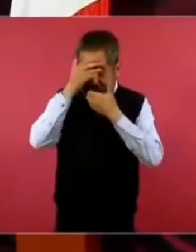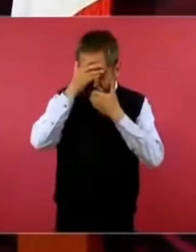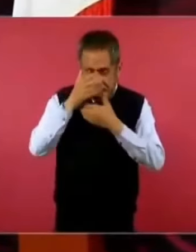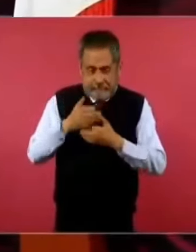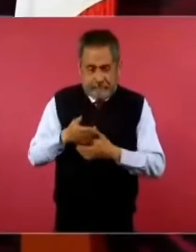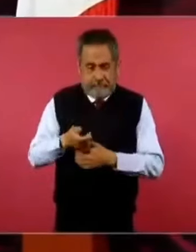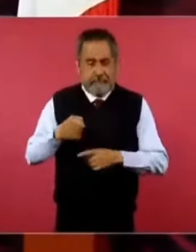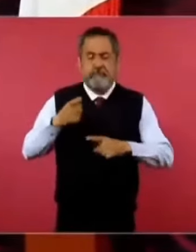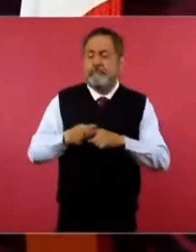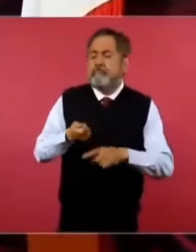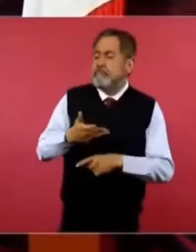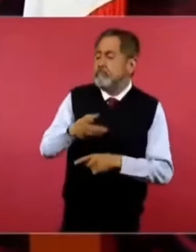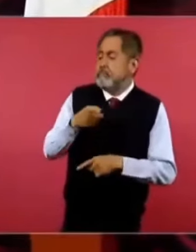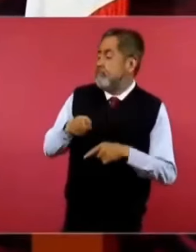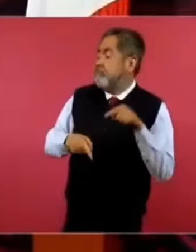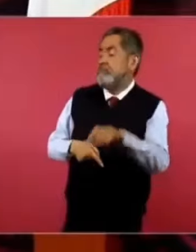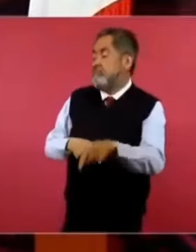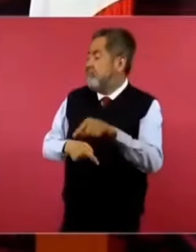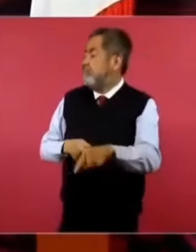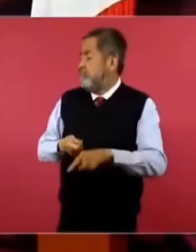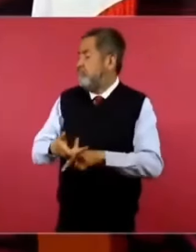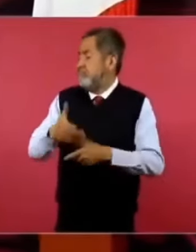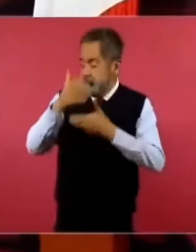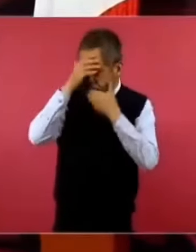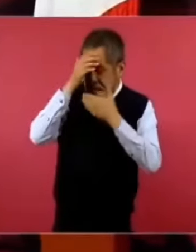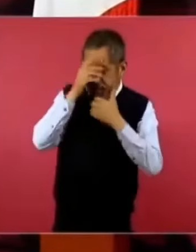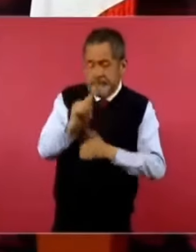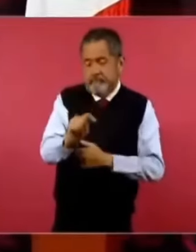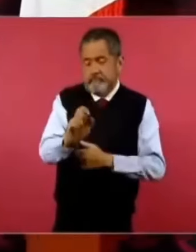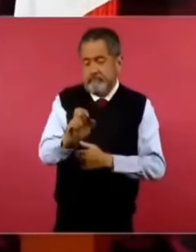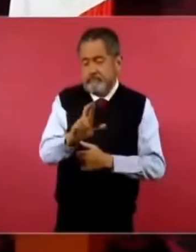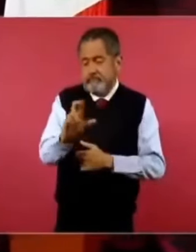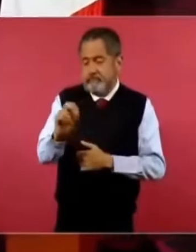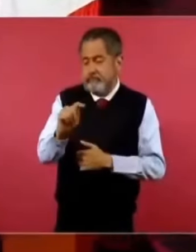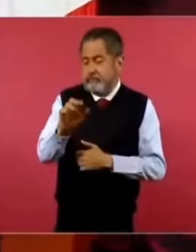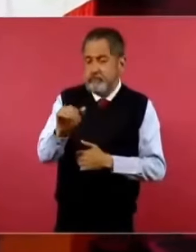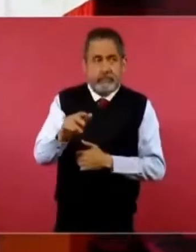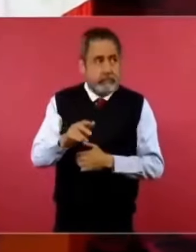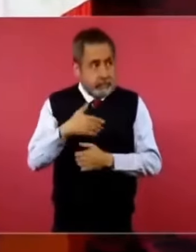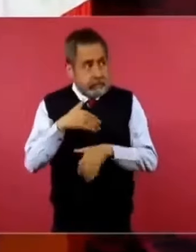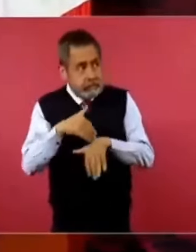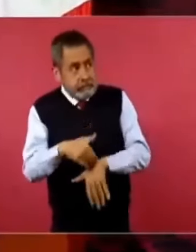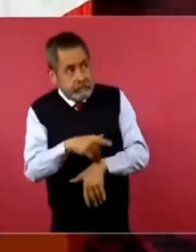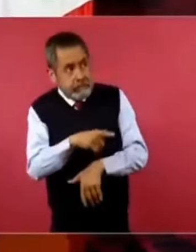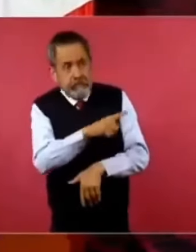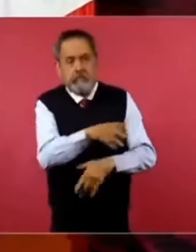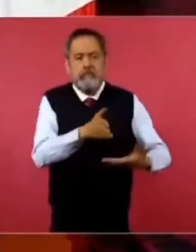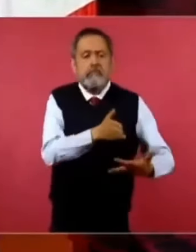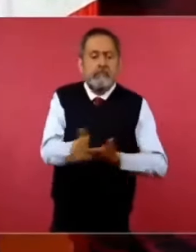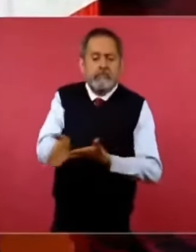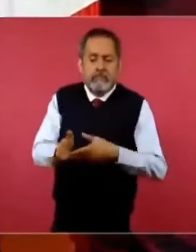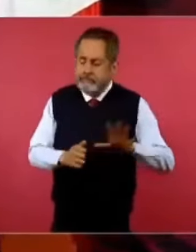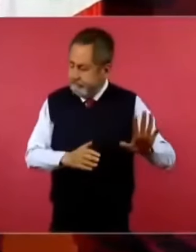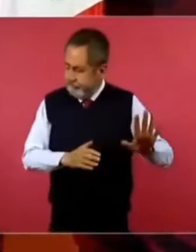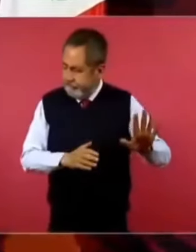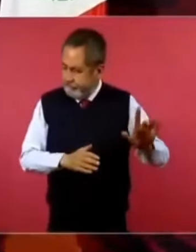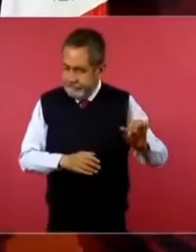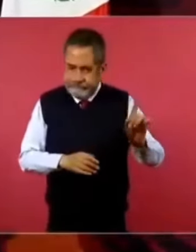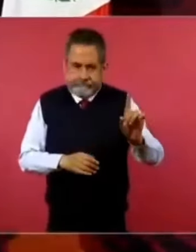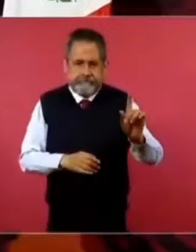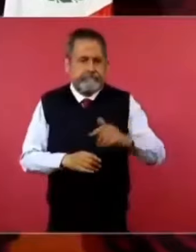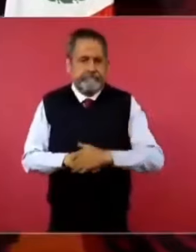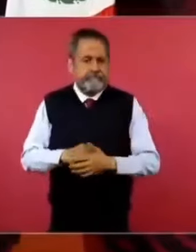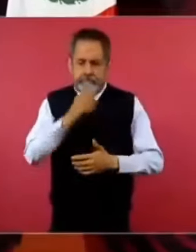no Pero eso lleva a que puedan meterse a